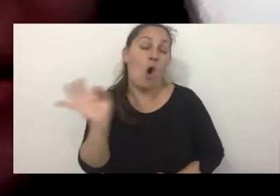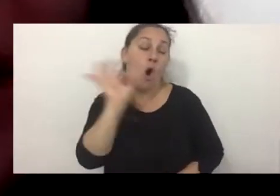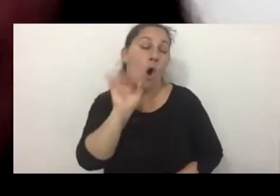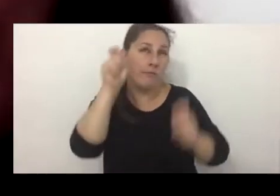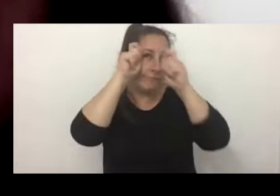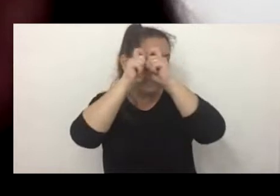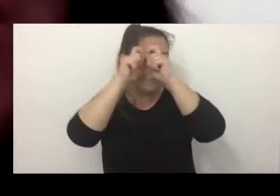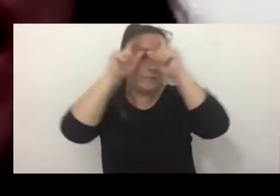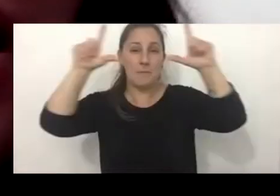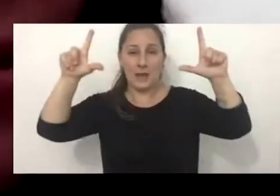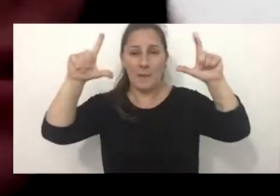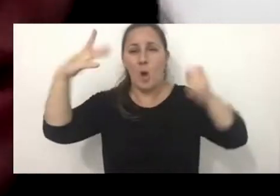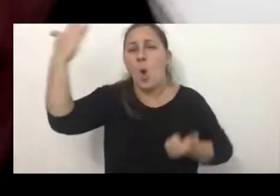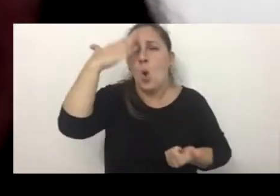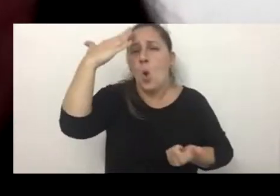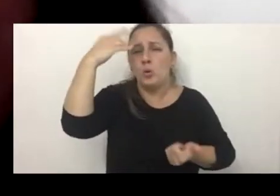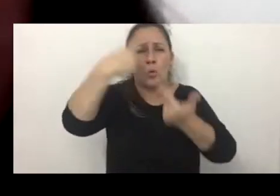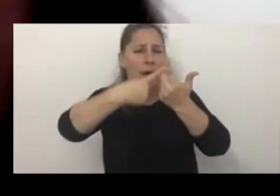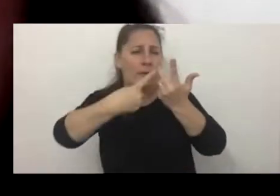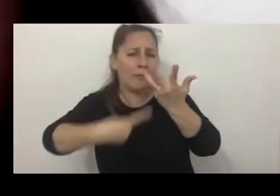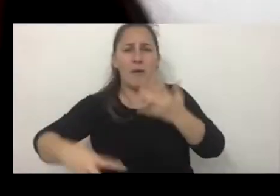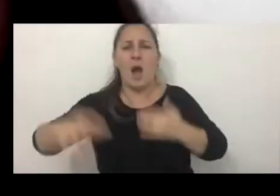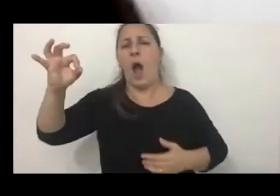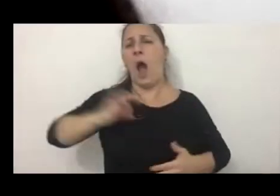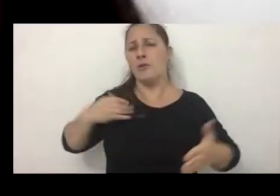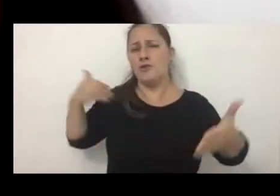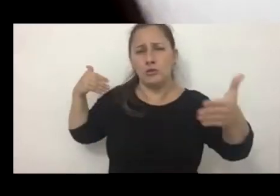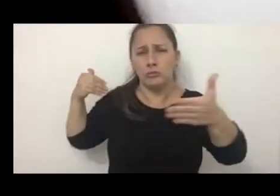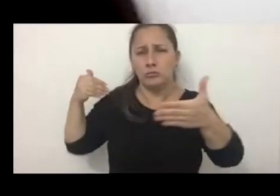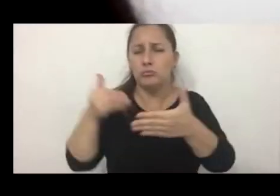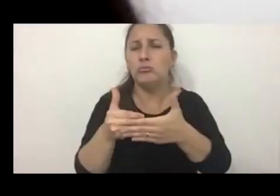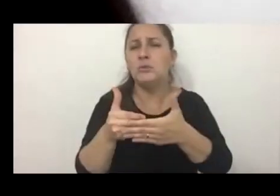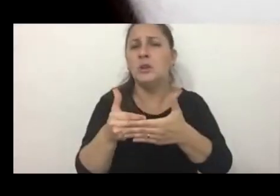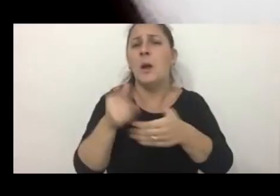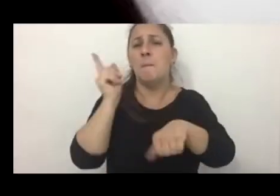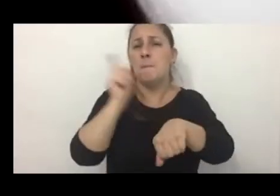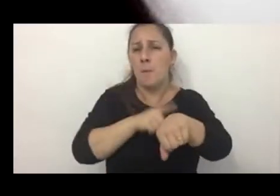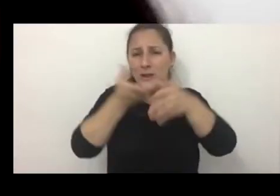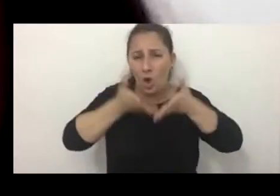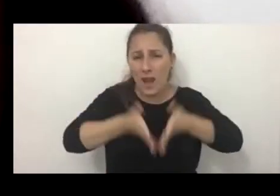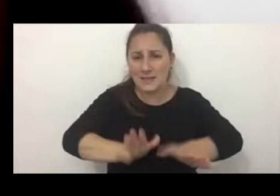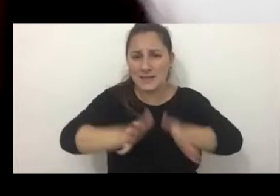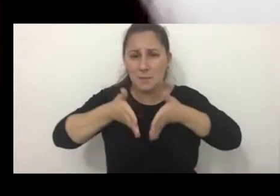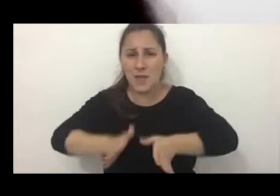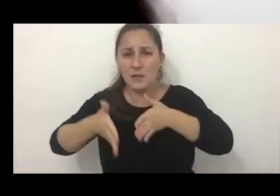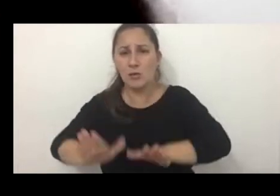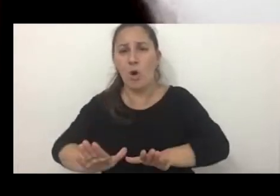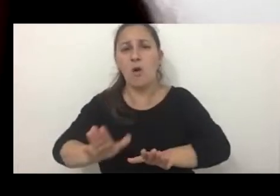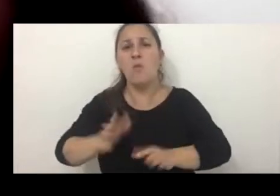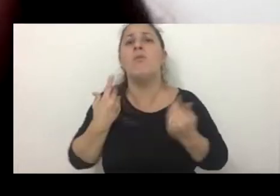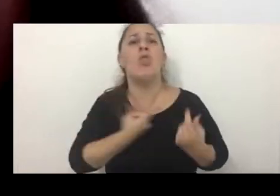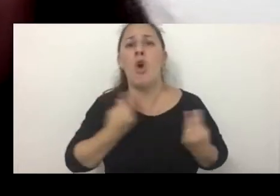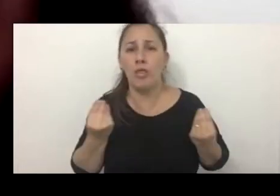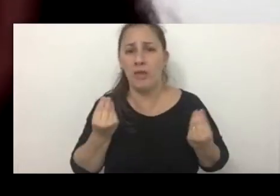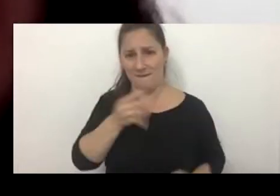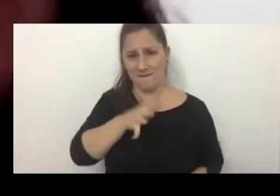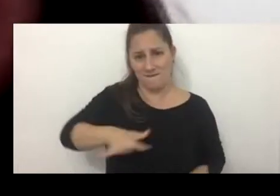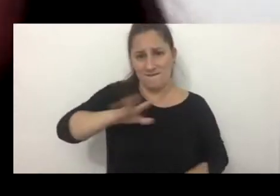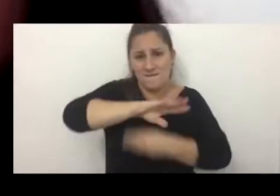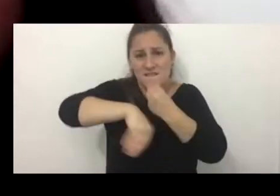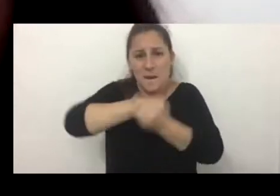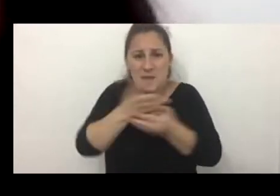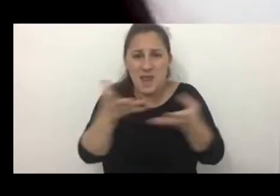cómo en algún punto esta evolución nos fue llevando a lo que hoy sucede en general en la mayoría de los